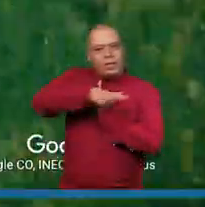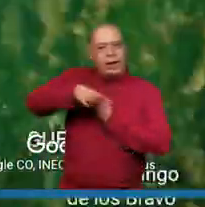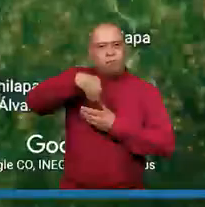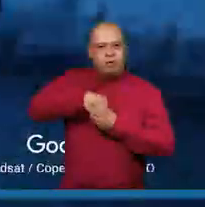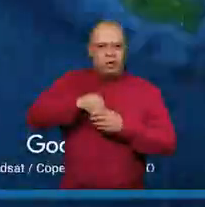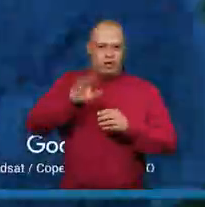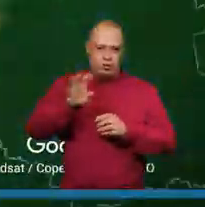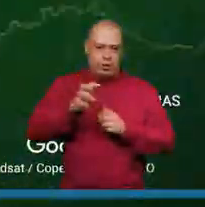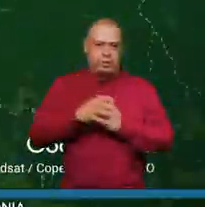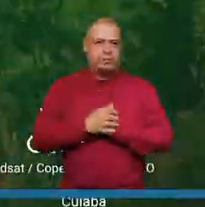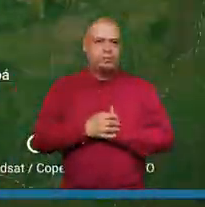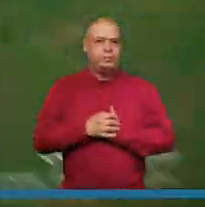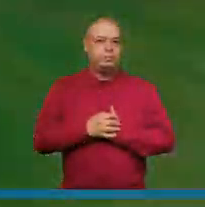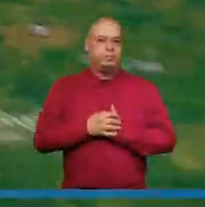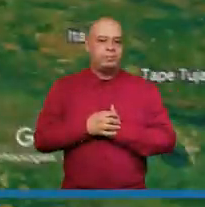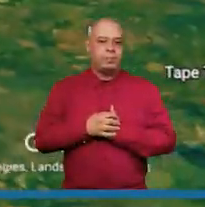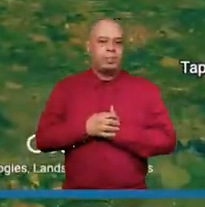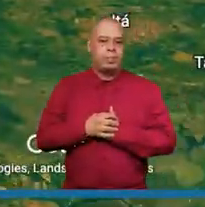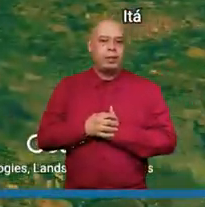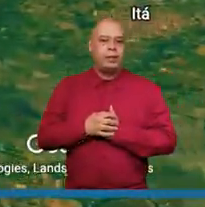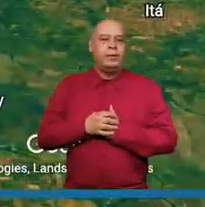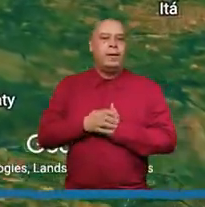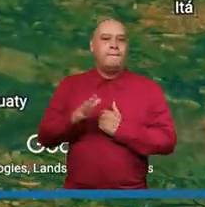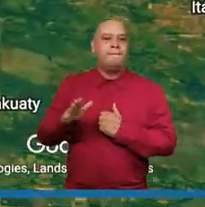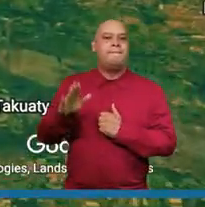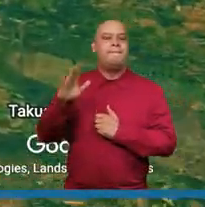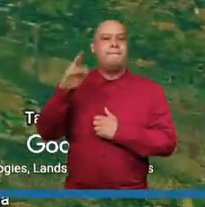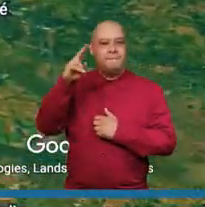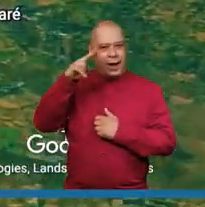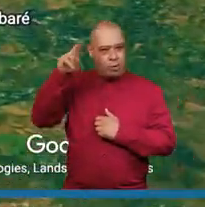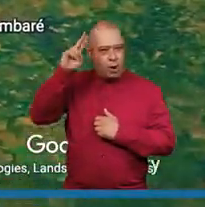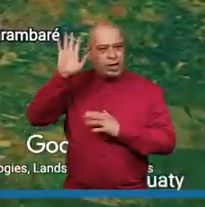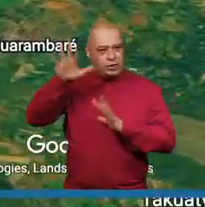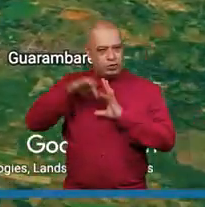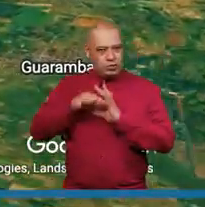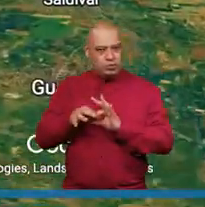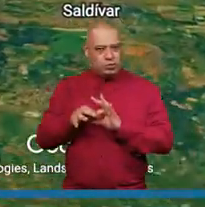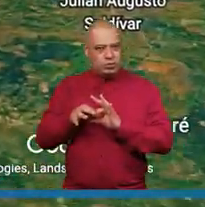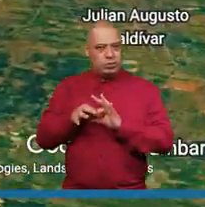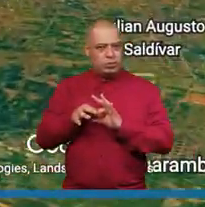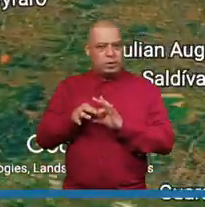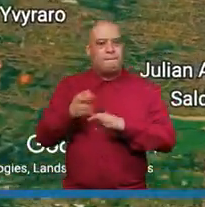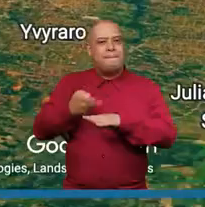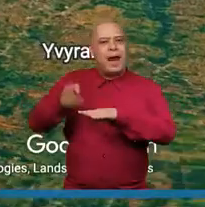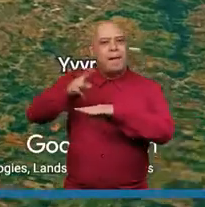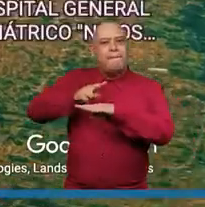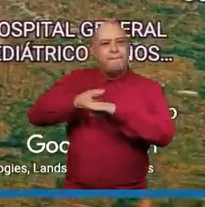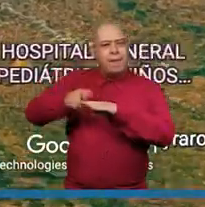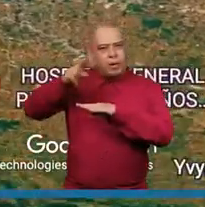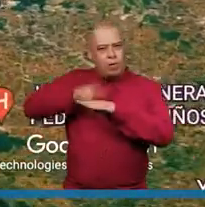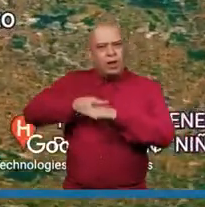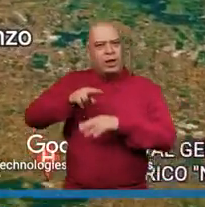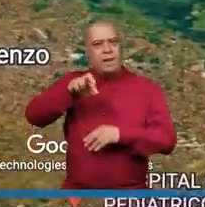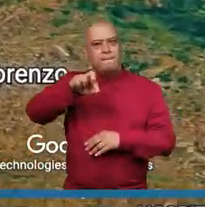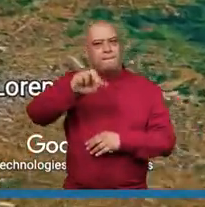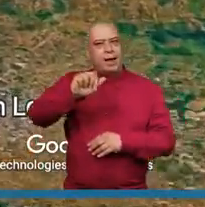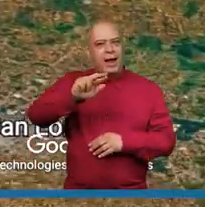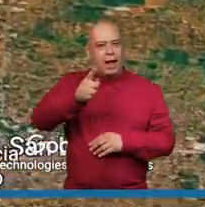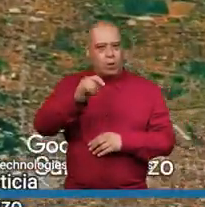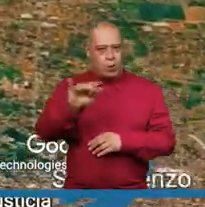metropolitana. Bueno, Asunción es la capital del Paraguay. El Paraguay tiene unos 7 millones de